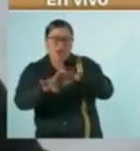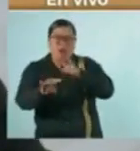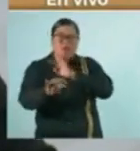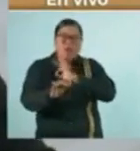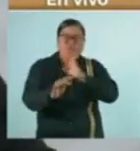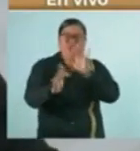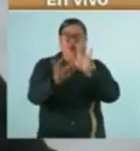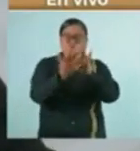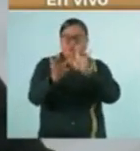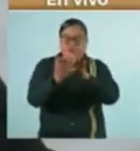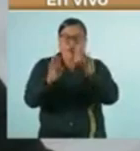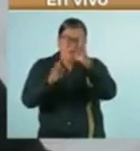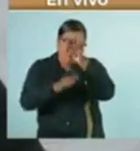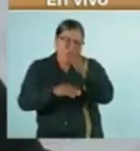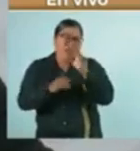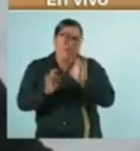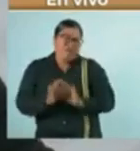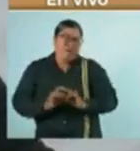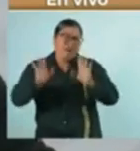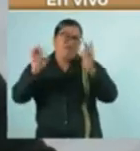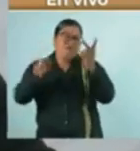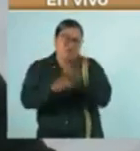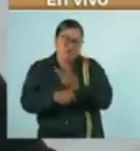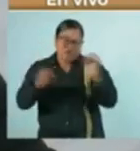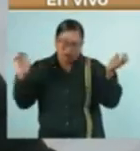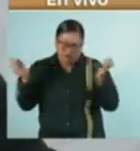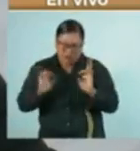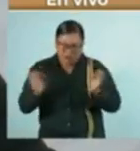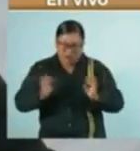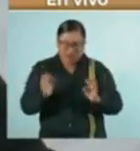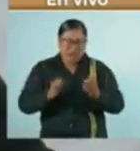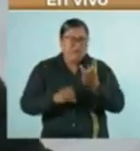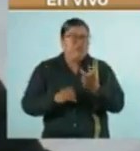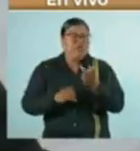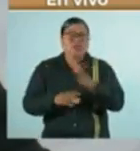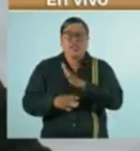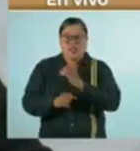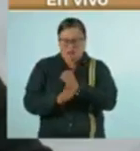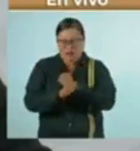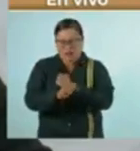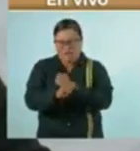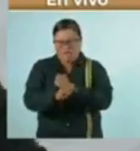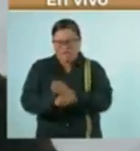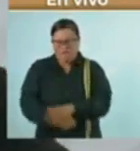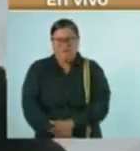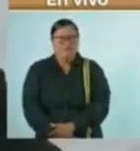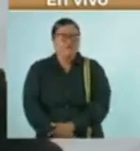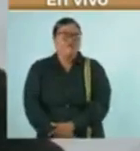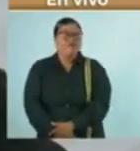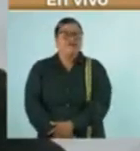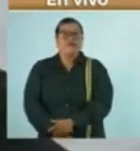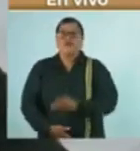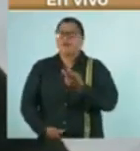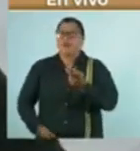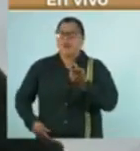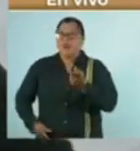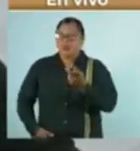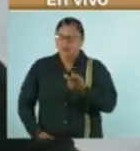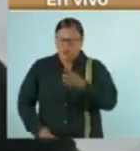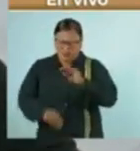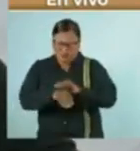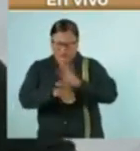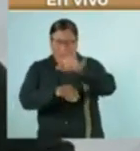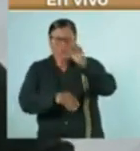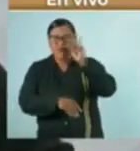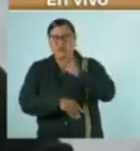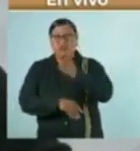existen medios por los cuales pueden denunciar, y sobre todo que están protegidas y protegidos. En este lanzamiento,